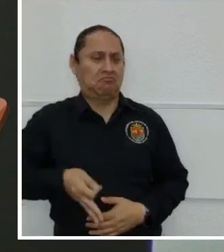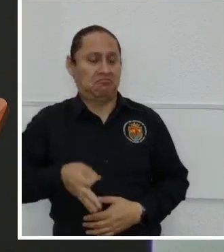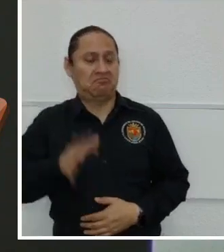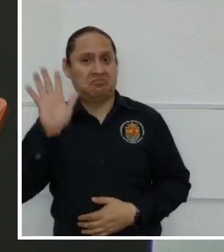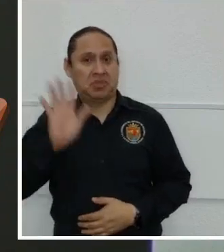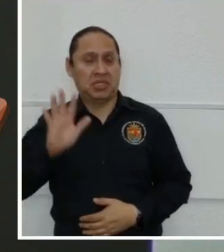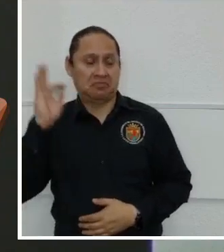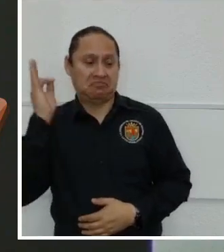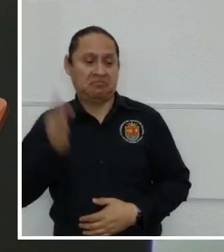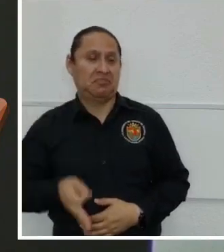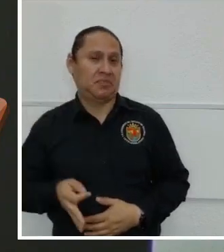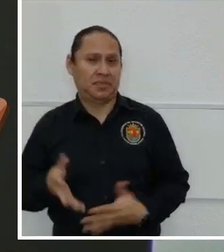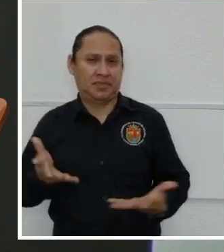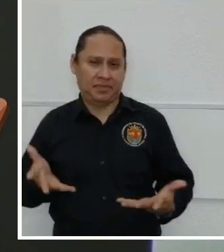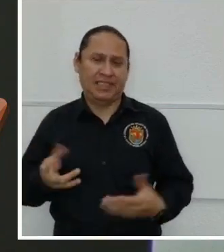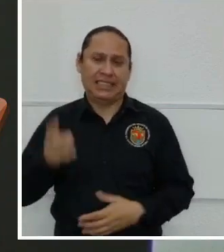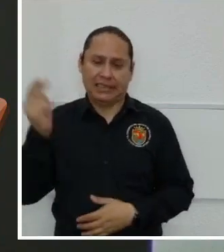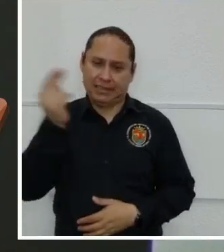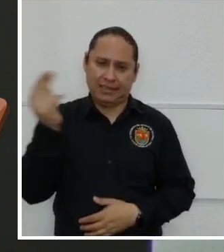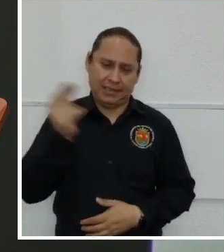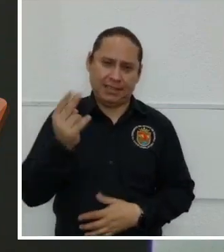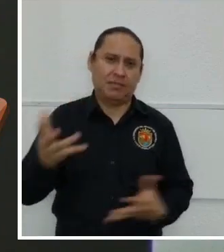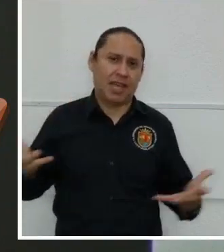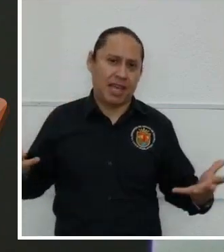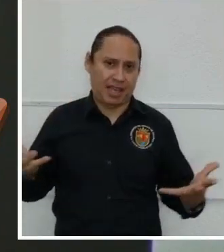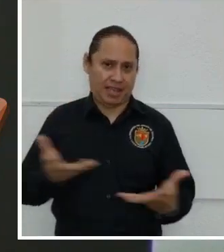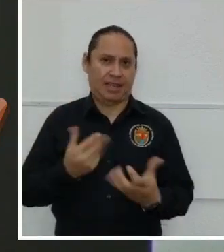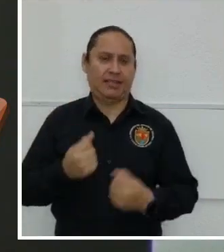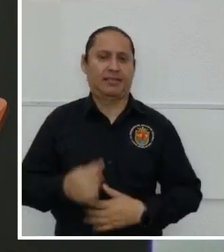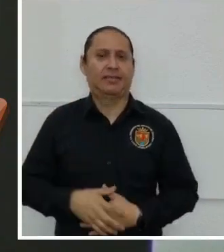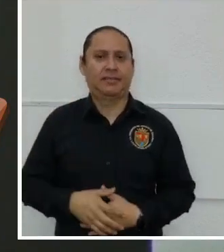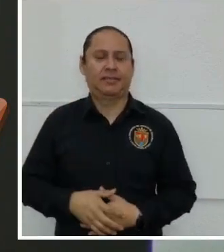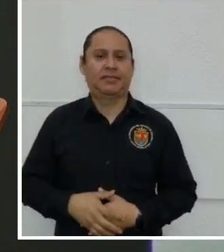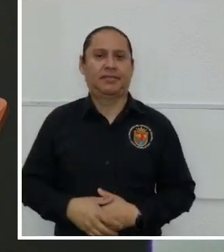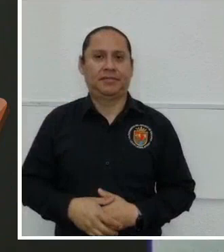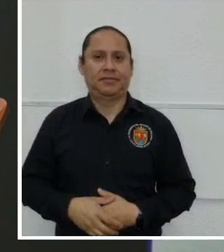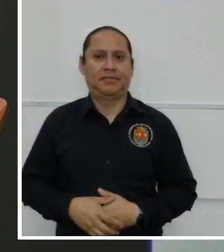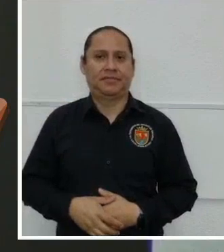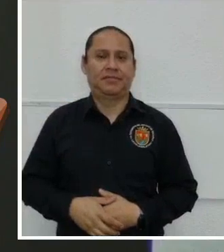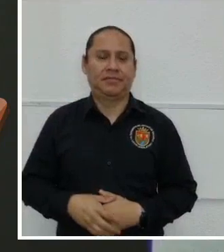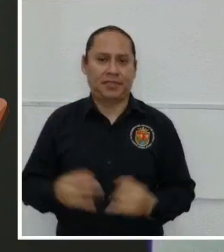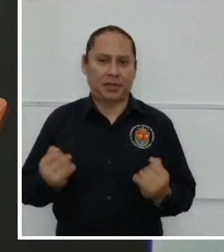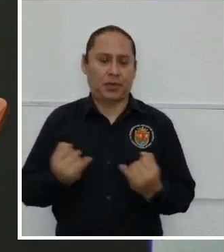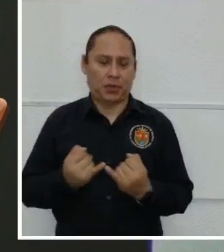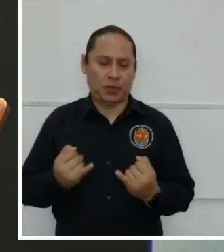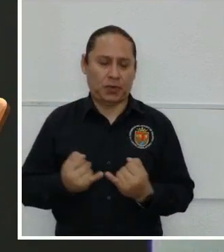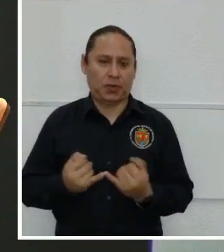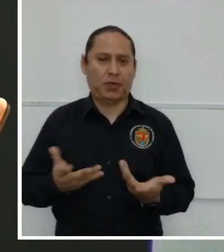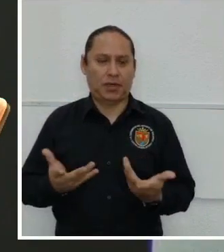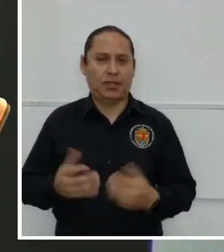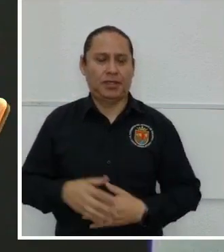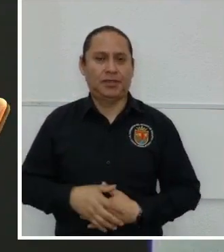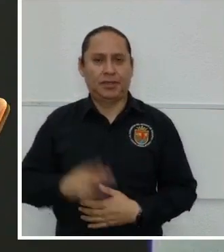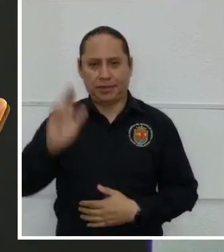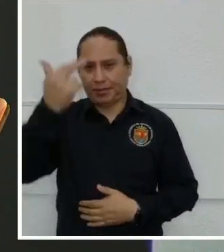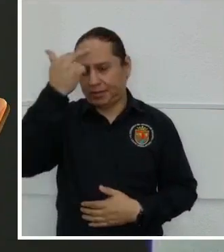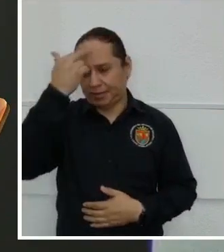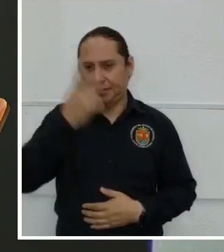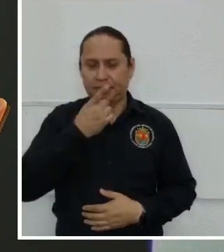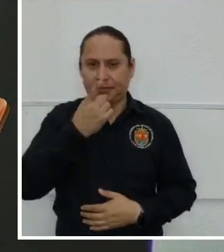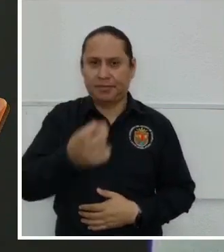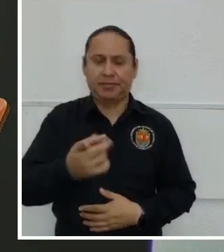pero sí necesitamos hacer algo y que todos nos veamos por iguales. Hay que recordar lo que le decía